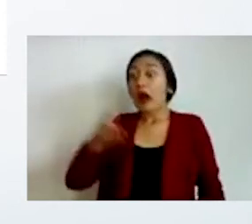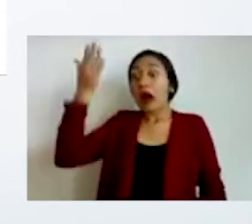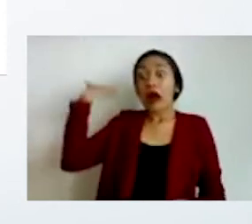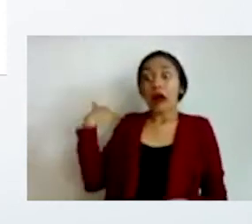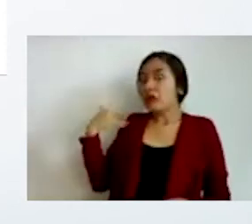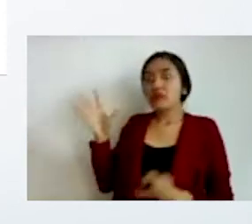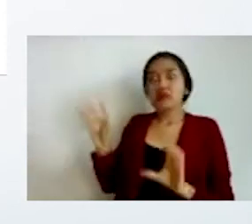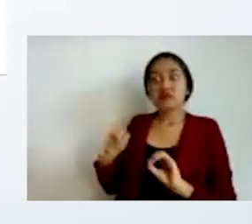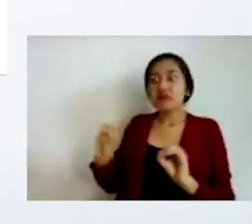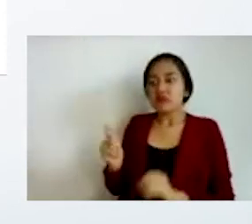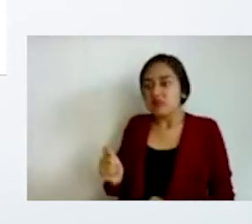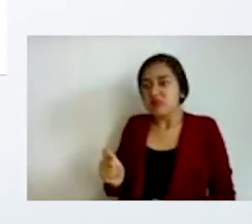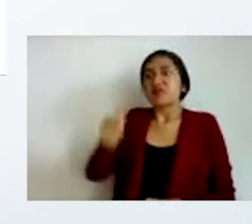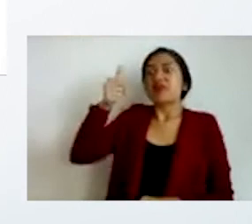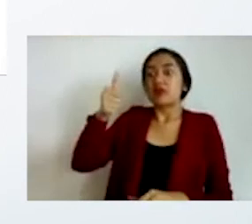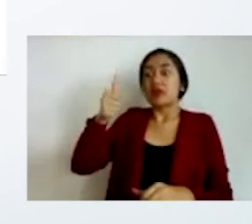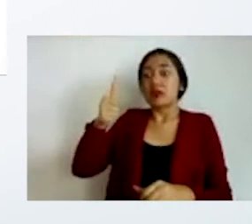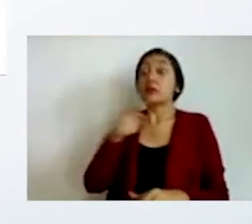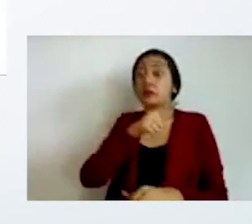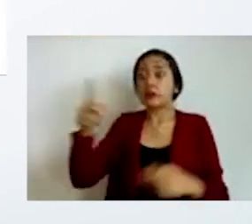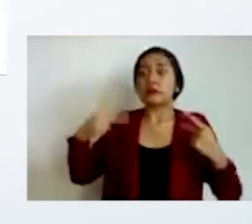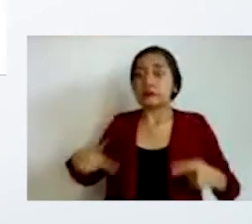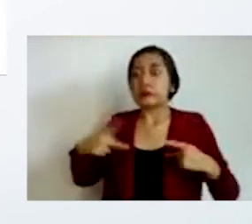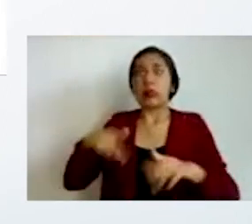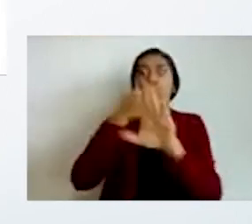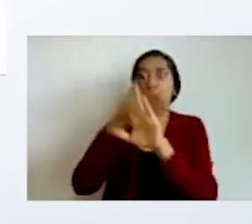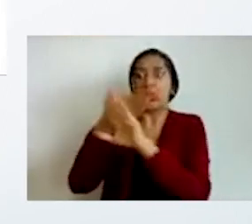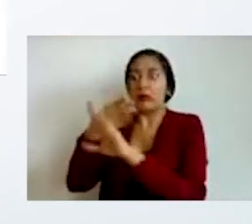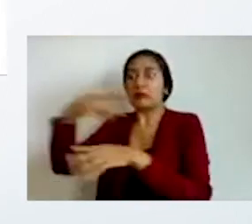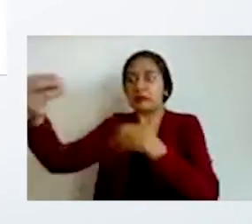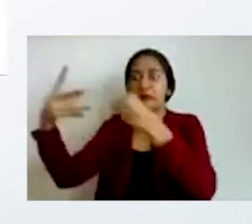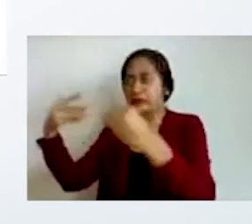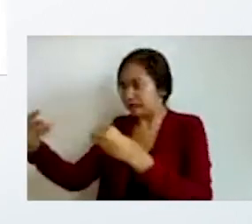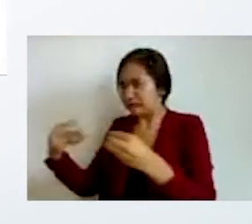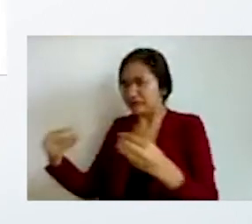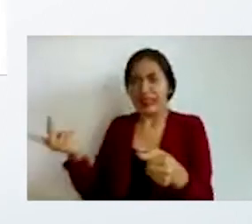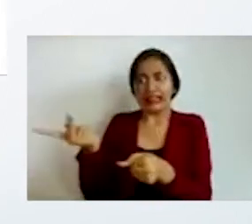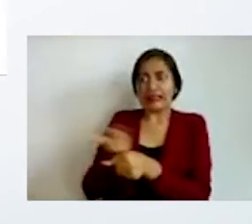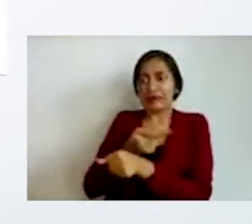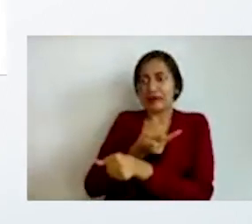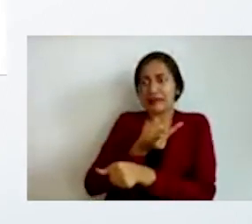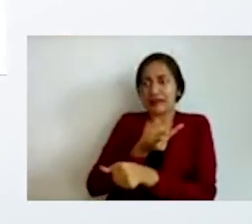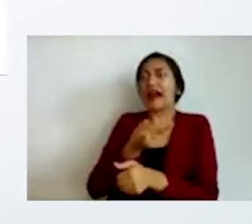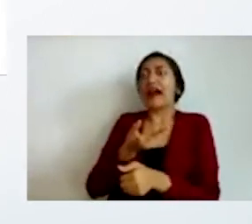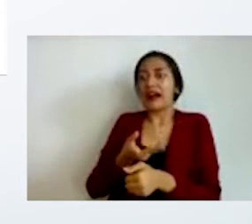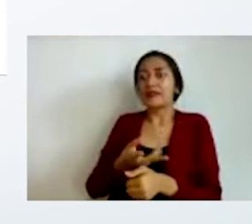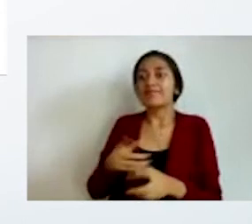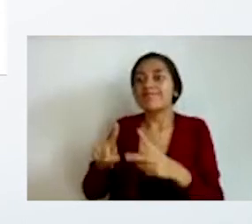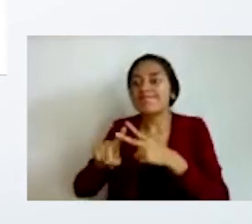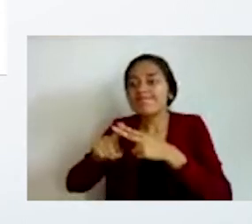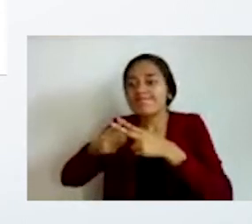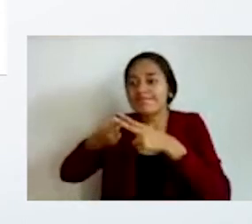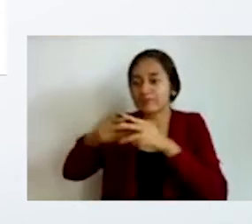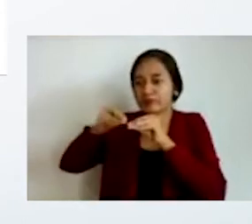humanos. Y en esta ocasión se inició un brote que eventualmente escapó de